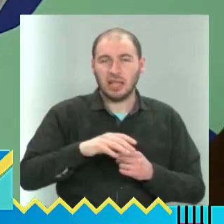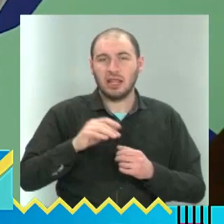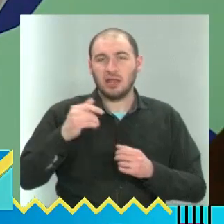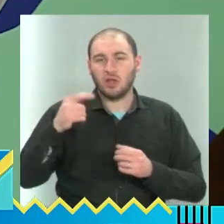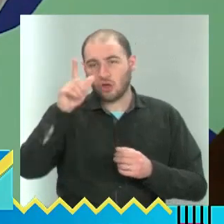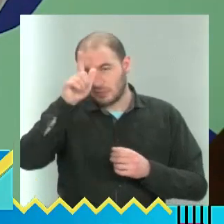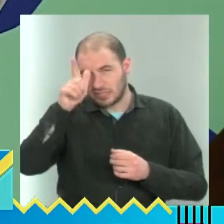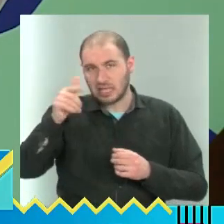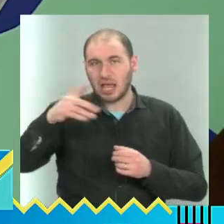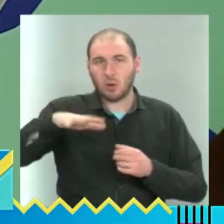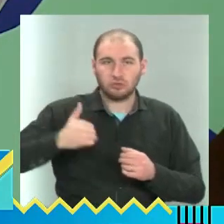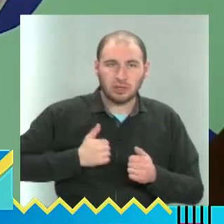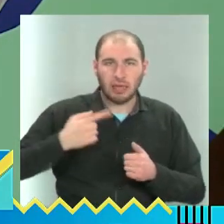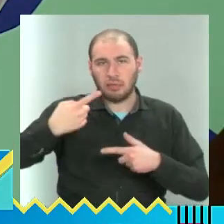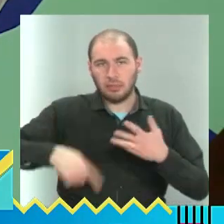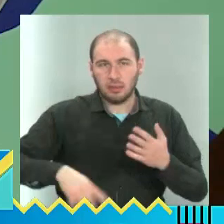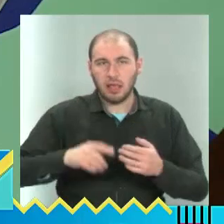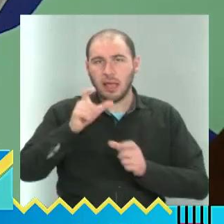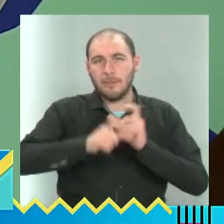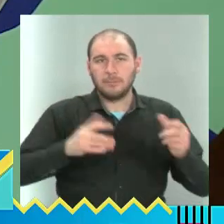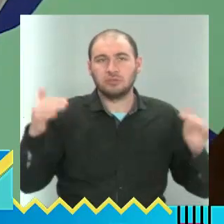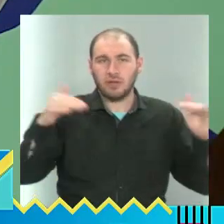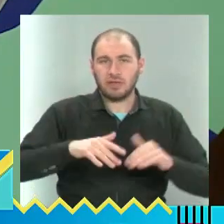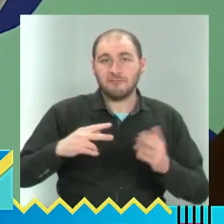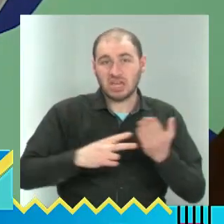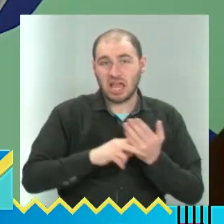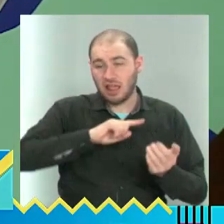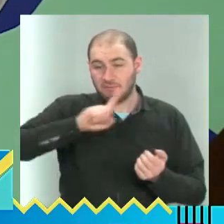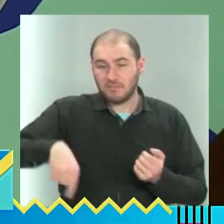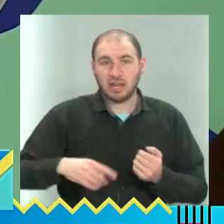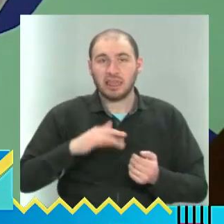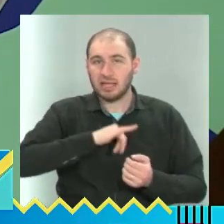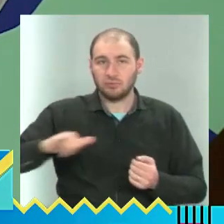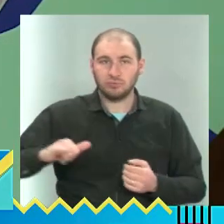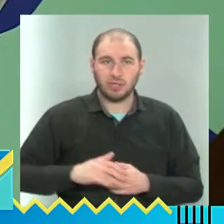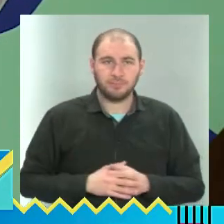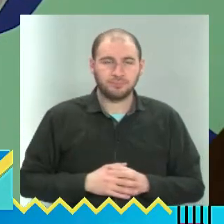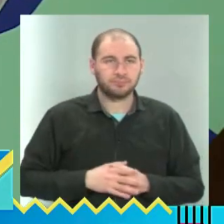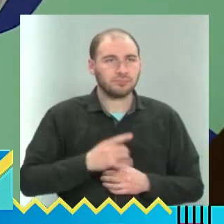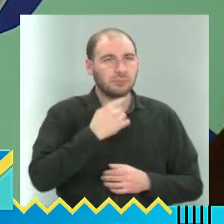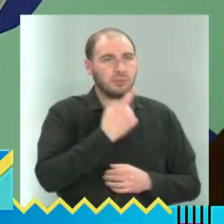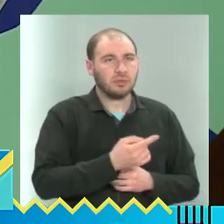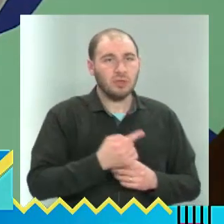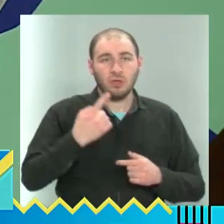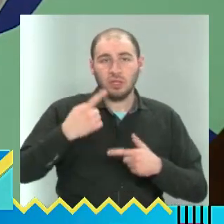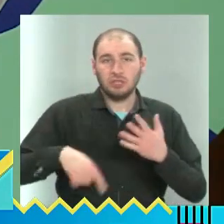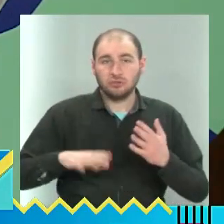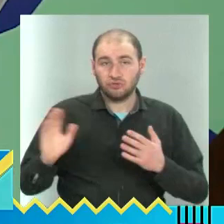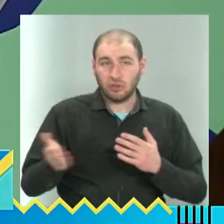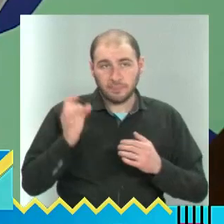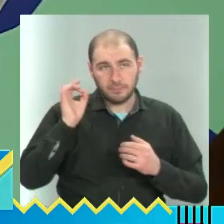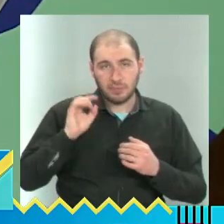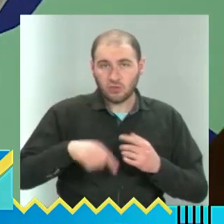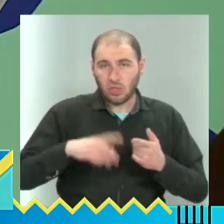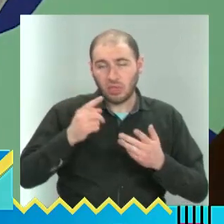comisarías, en la fuerza de seguridad, personas que vienen a la fiscalía a hacer la denuncia. Fernando, Entonces, todos esos casos, todos esos casos